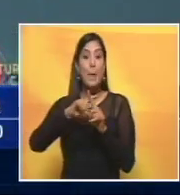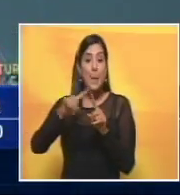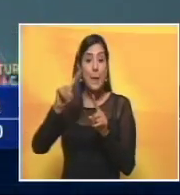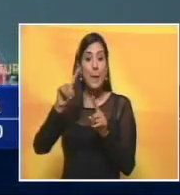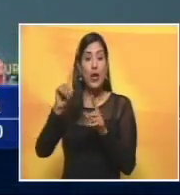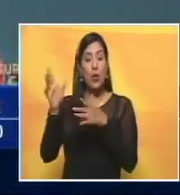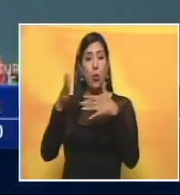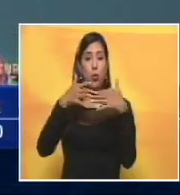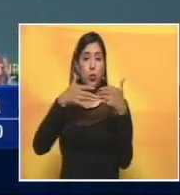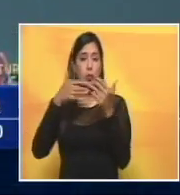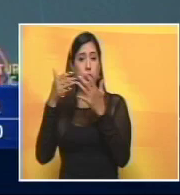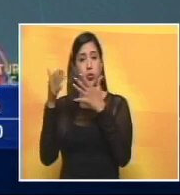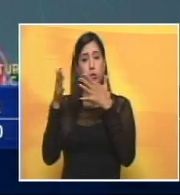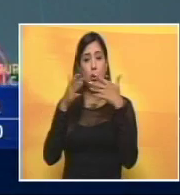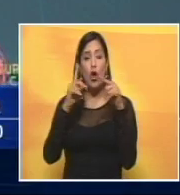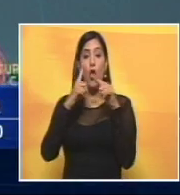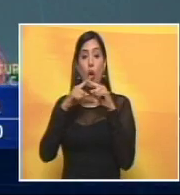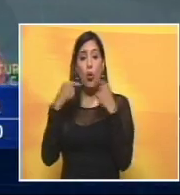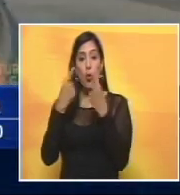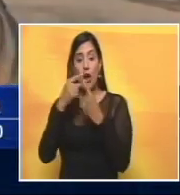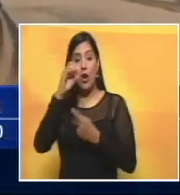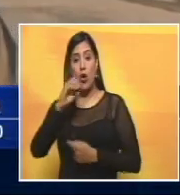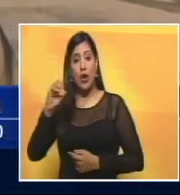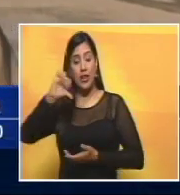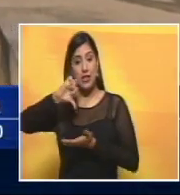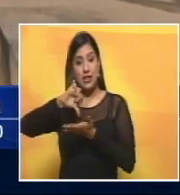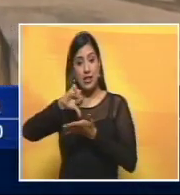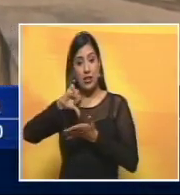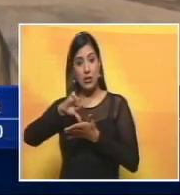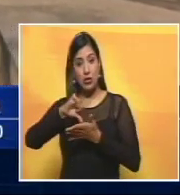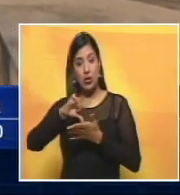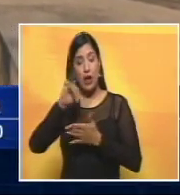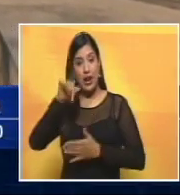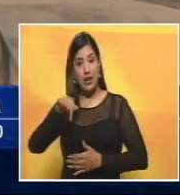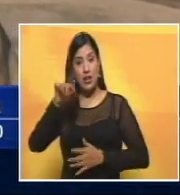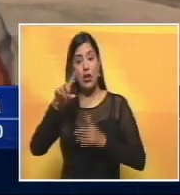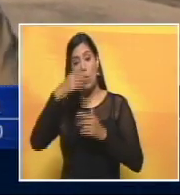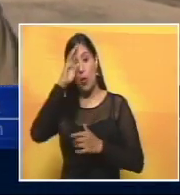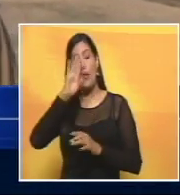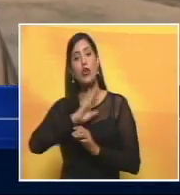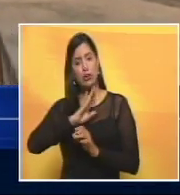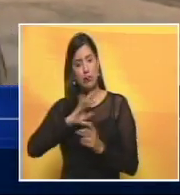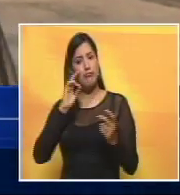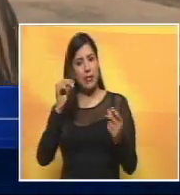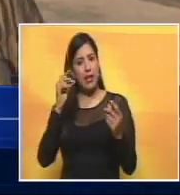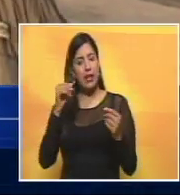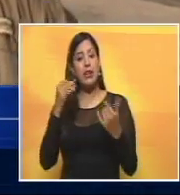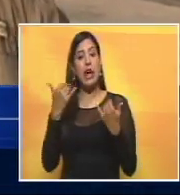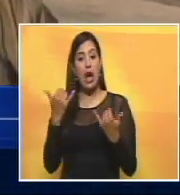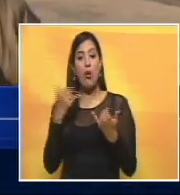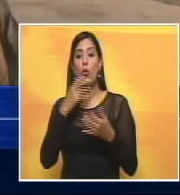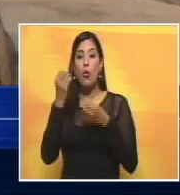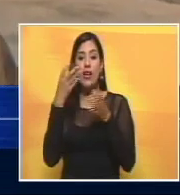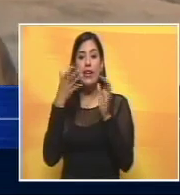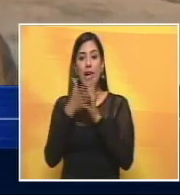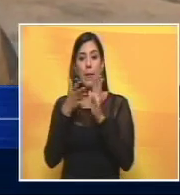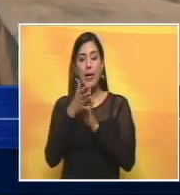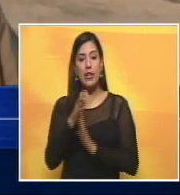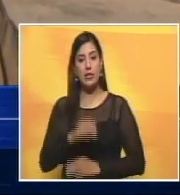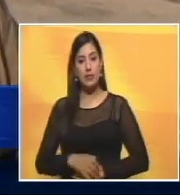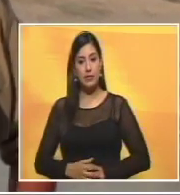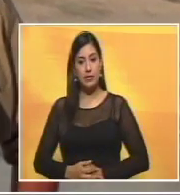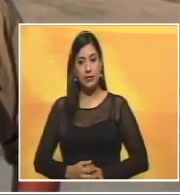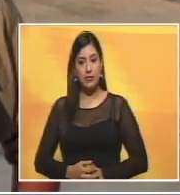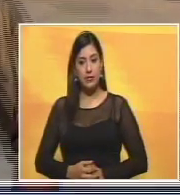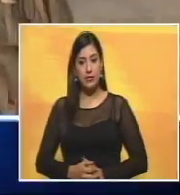sí vientos huracanados en el resto de la parte oriental centro de aquí de Cuba. Estaremos muy pendientes y de ello les estaremos informando